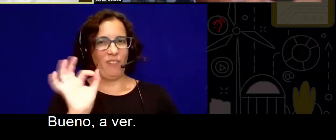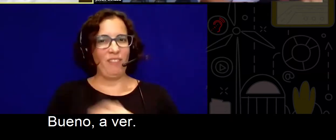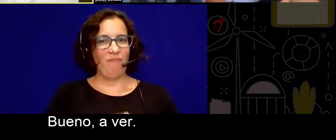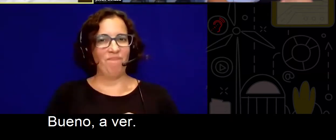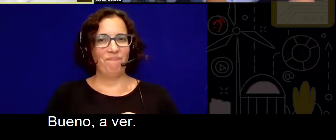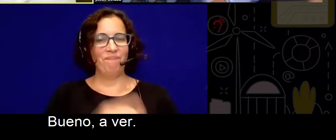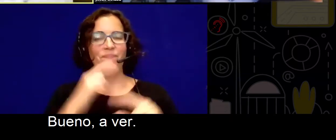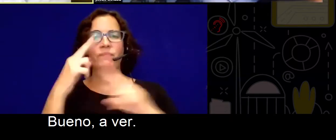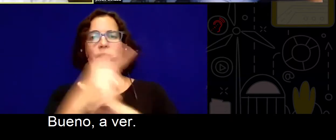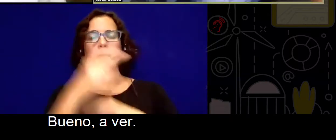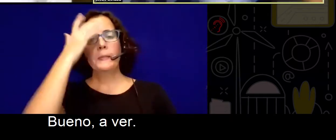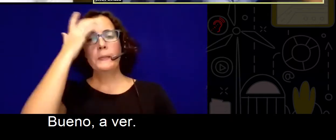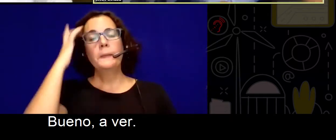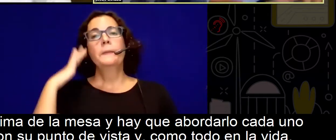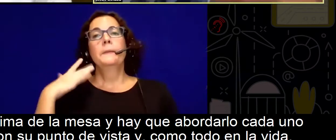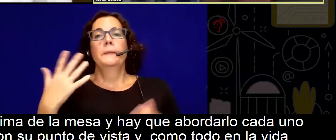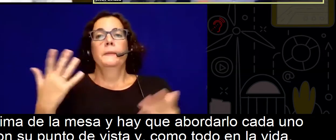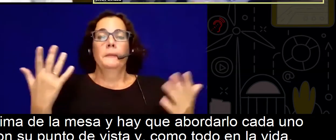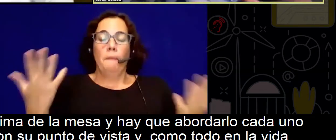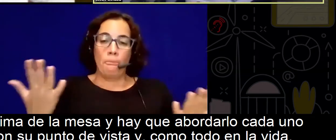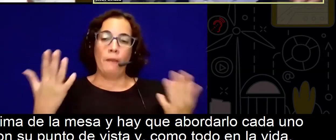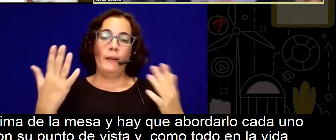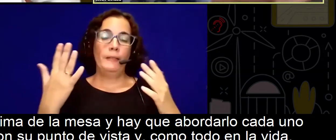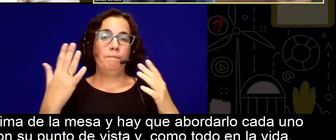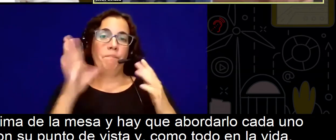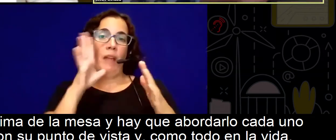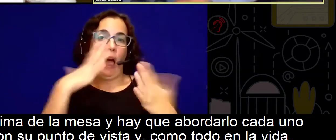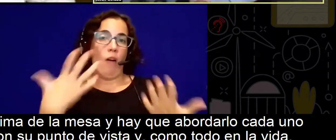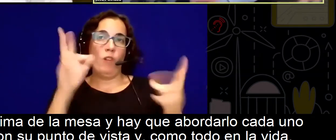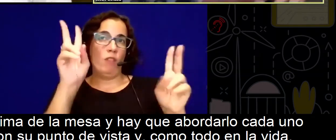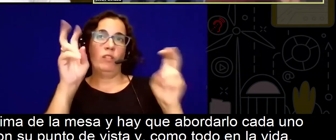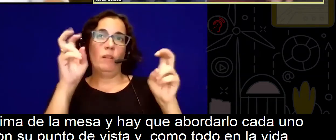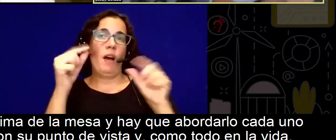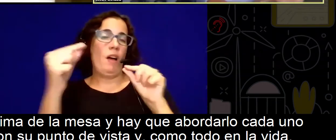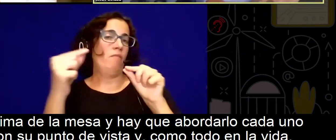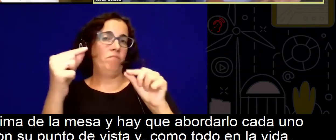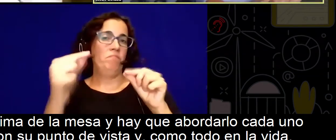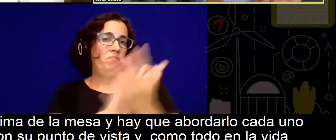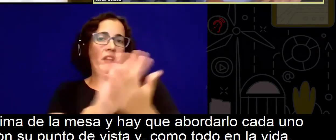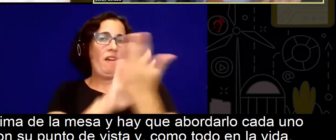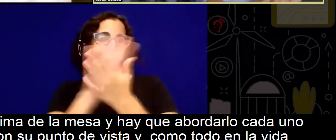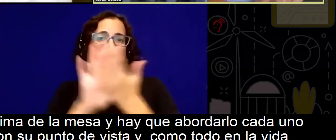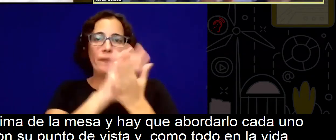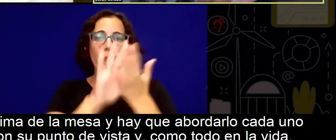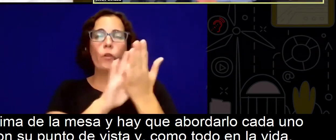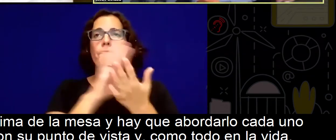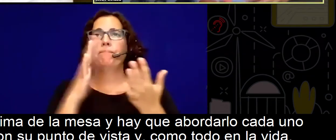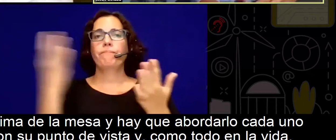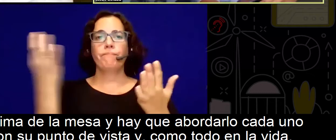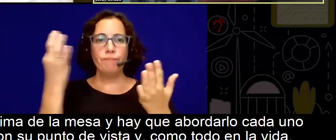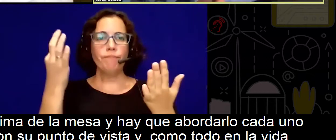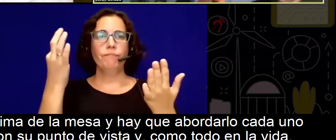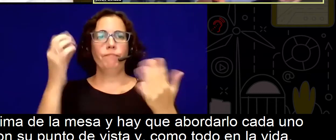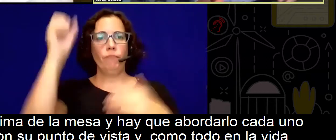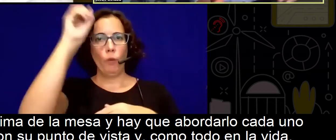Bueno, a ver, el debate está encima de la mesa, evidentemente, y hay que abordarlo con cada uno con su criterio, con su